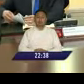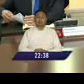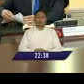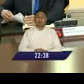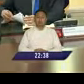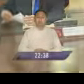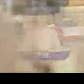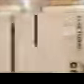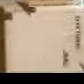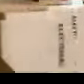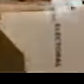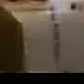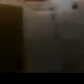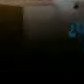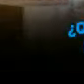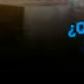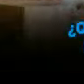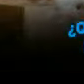Sánchez.